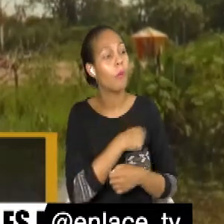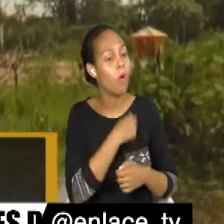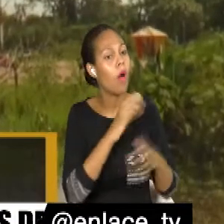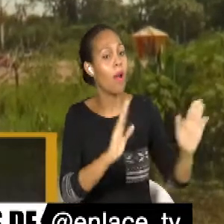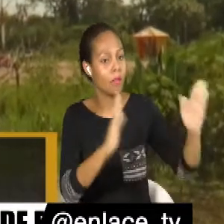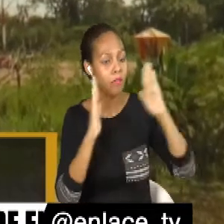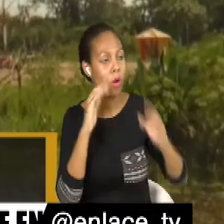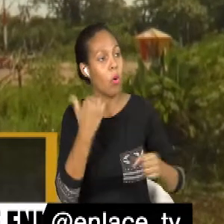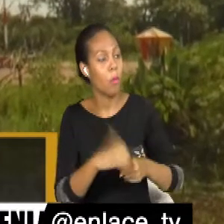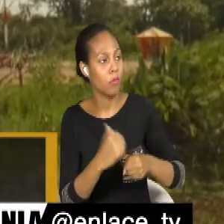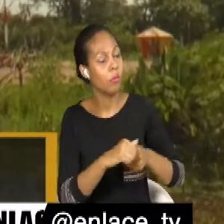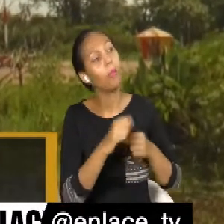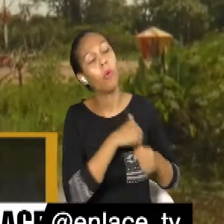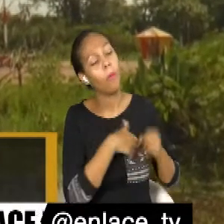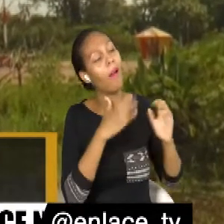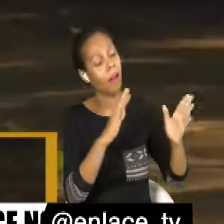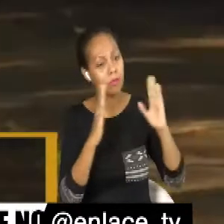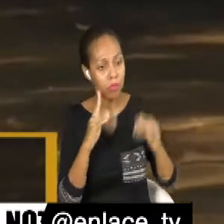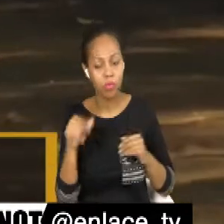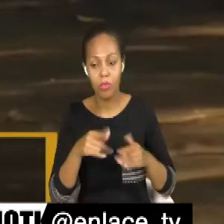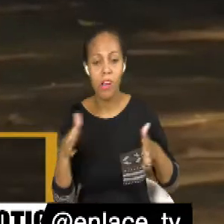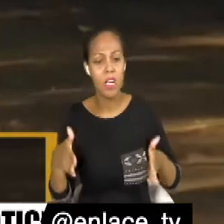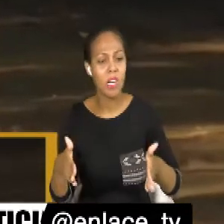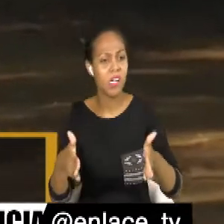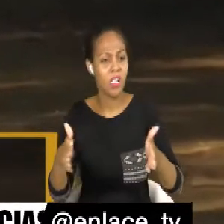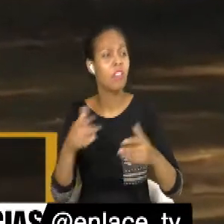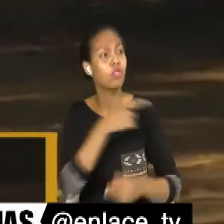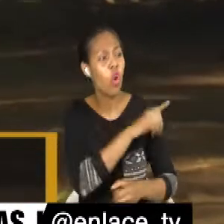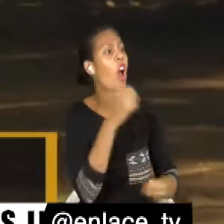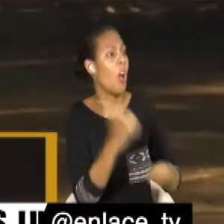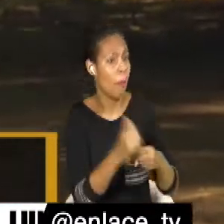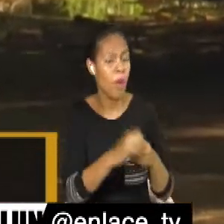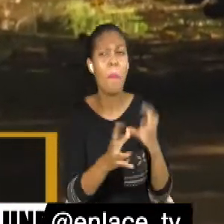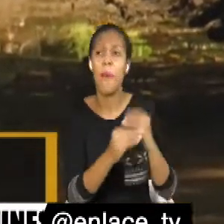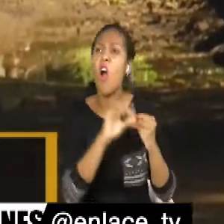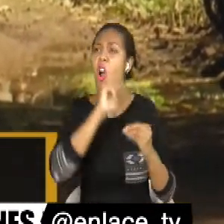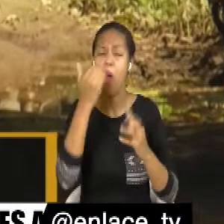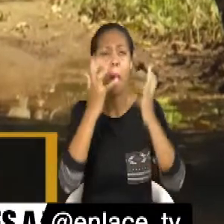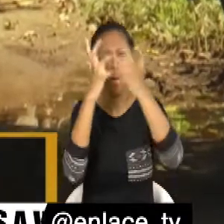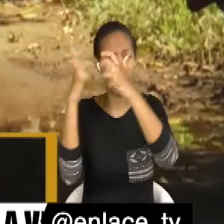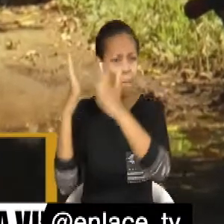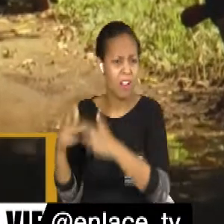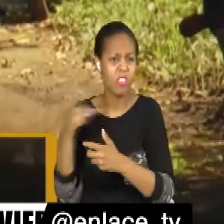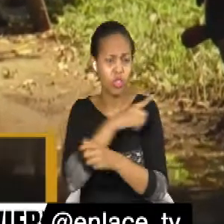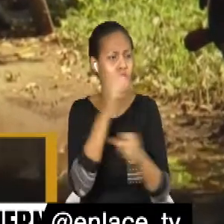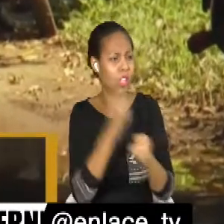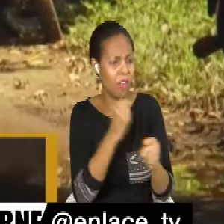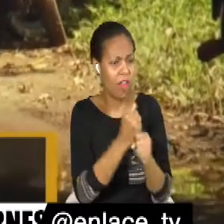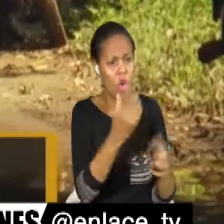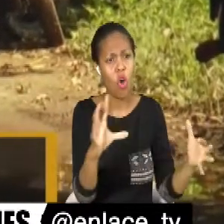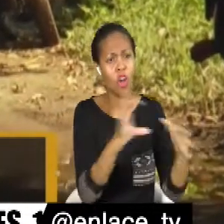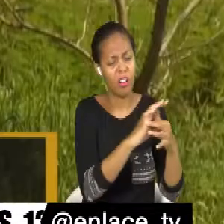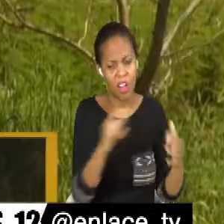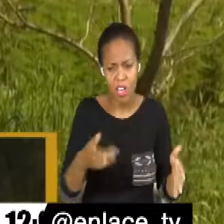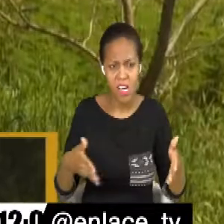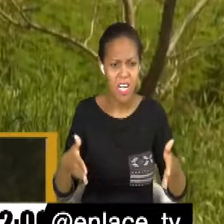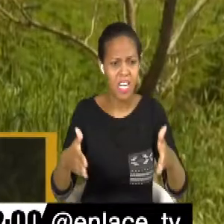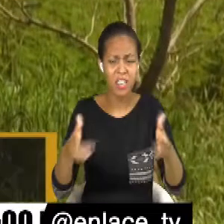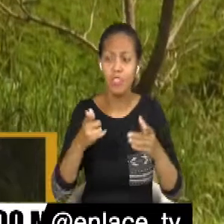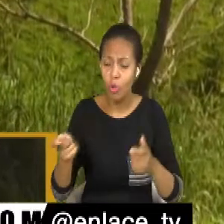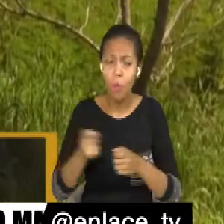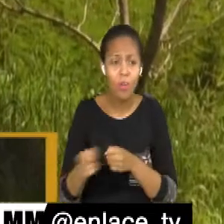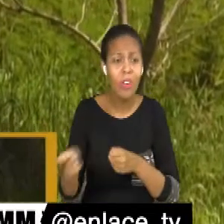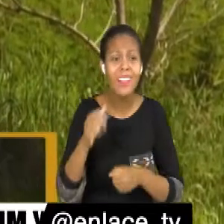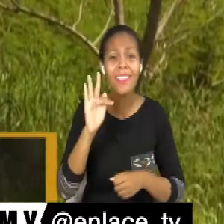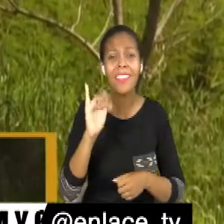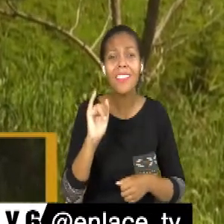de las vías. Ecopetrol con las empresas contratistas nos han dañado las vías. Aquí, como en el caso de San Miguel del Tigre, necesitamos que Ecopetrol ha dicho que tiene